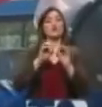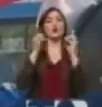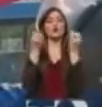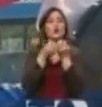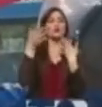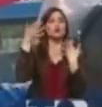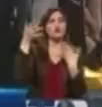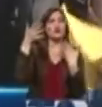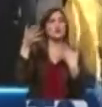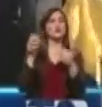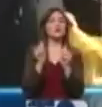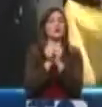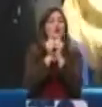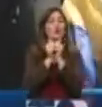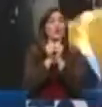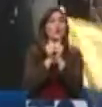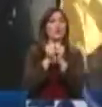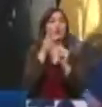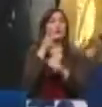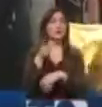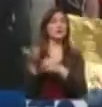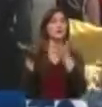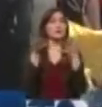política Unidad Popular.